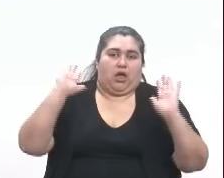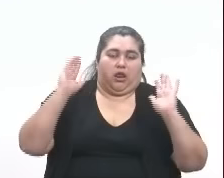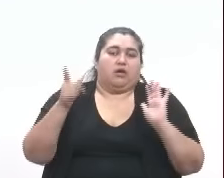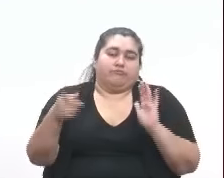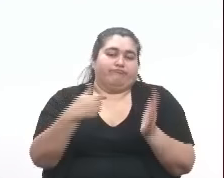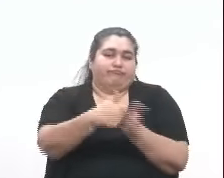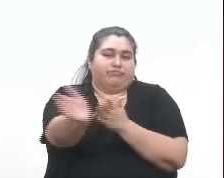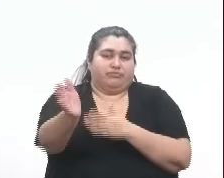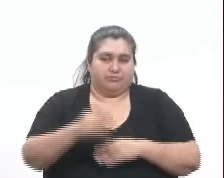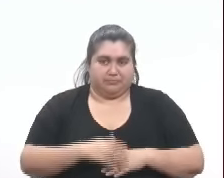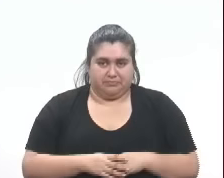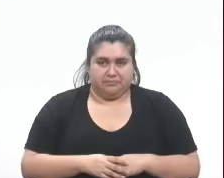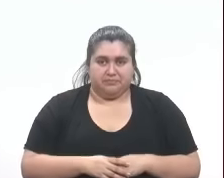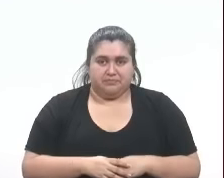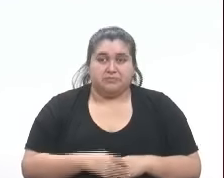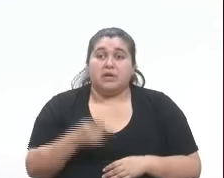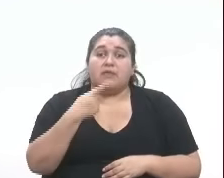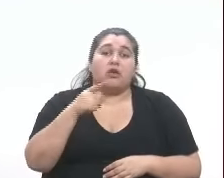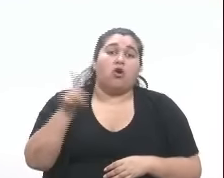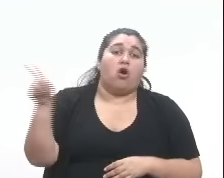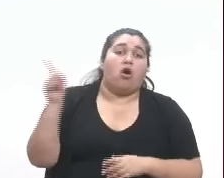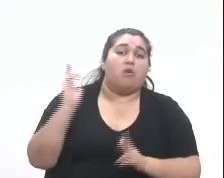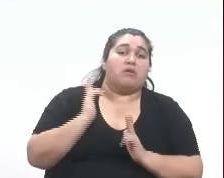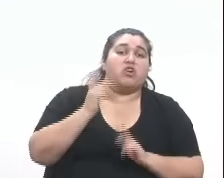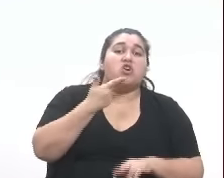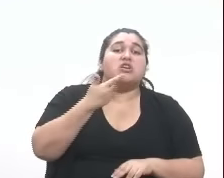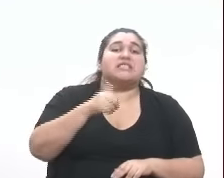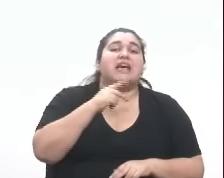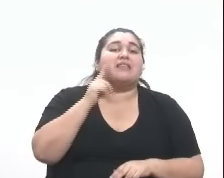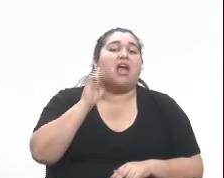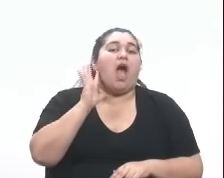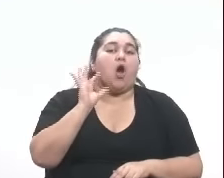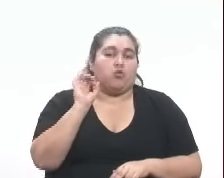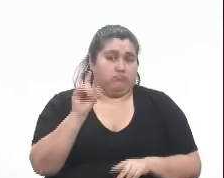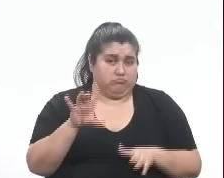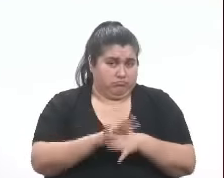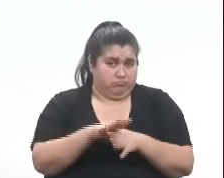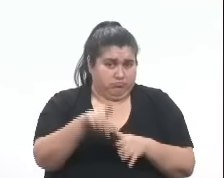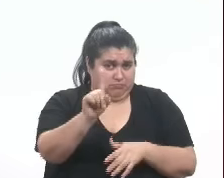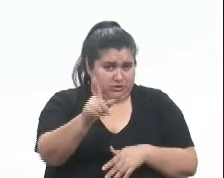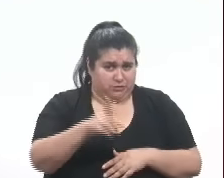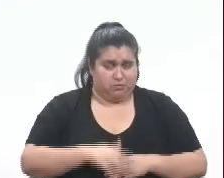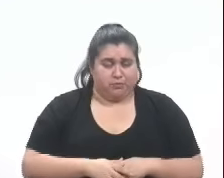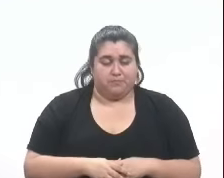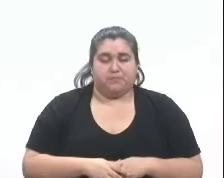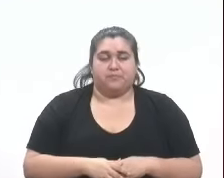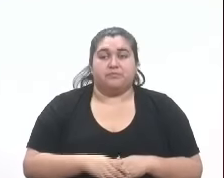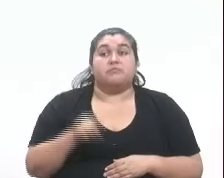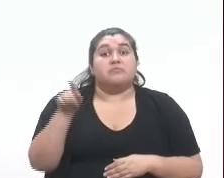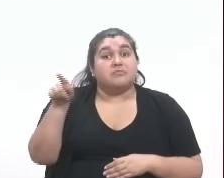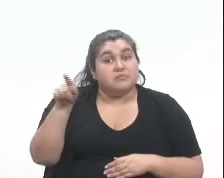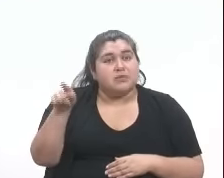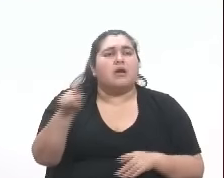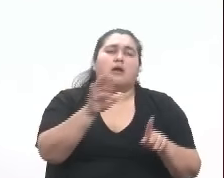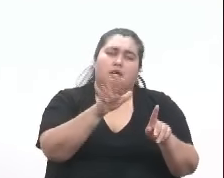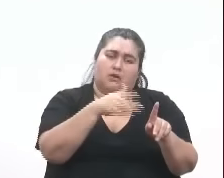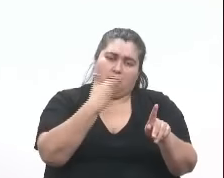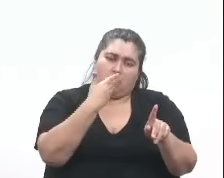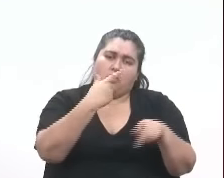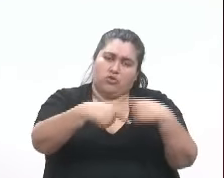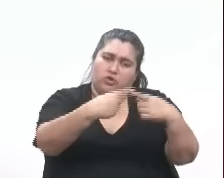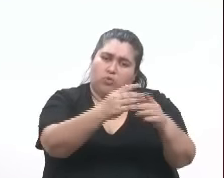Santiago, hijo de Cebedeo, ¿sí? Así fue, así dice la Sagrada. Por favor, menos sonrisa. Y estaba encargado. Siga con la palabra, José Mata.